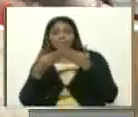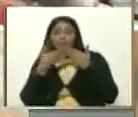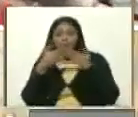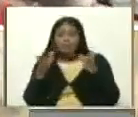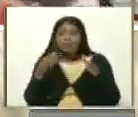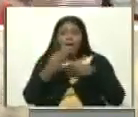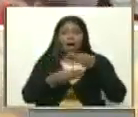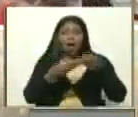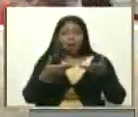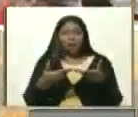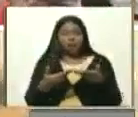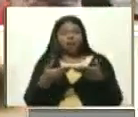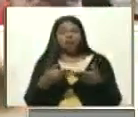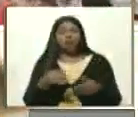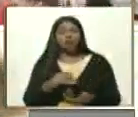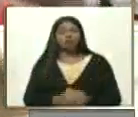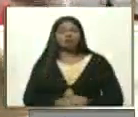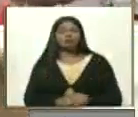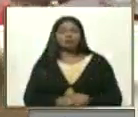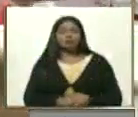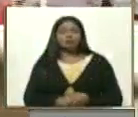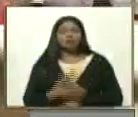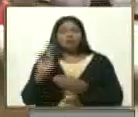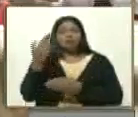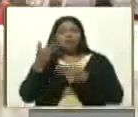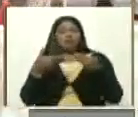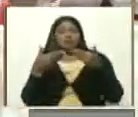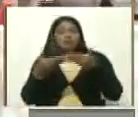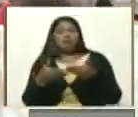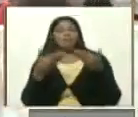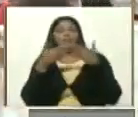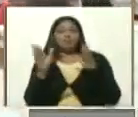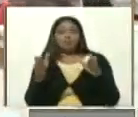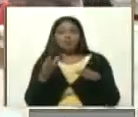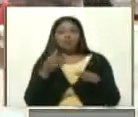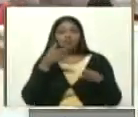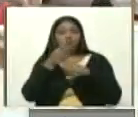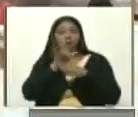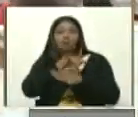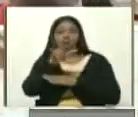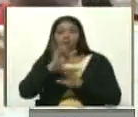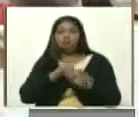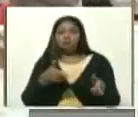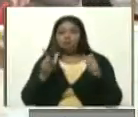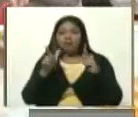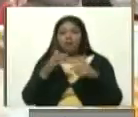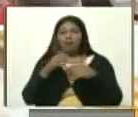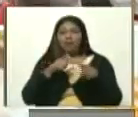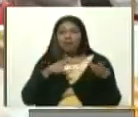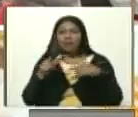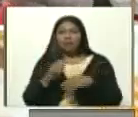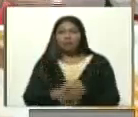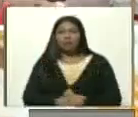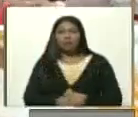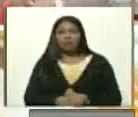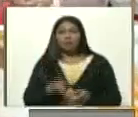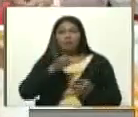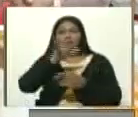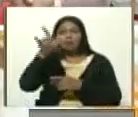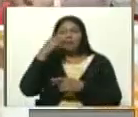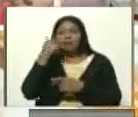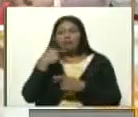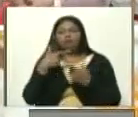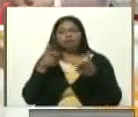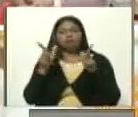el abastecimiento. Uruguay da el permiso y sale el vuelo. Estando en el aire, le niegan el vuelo, le